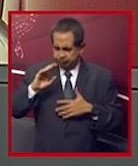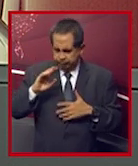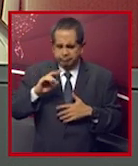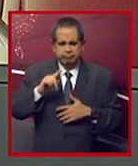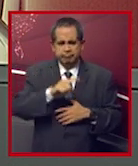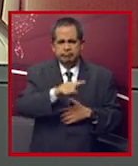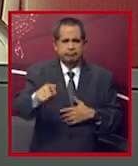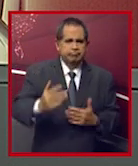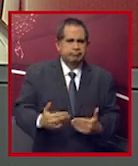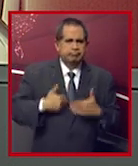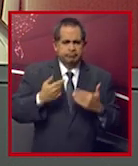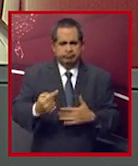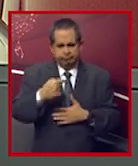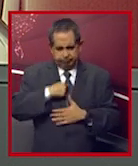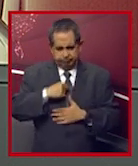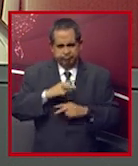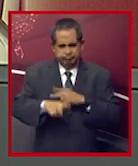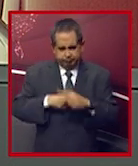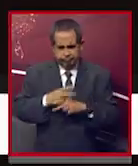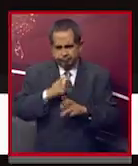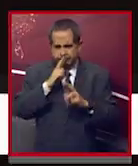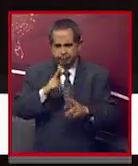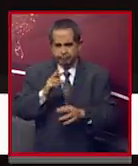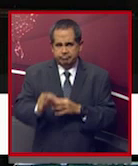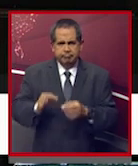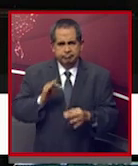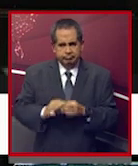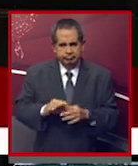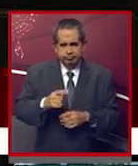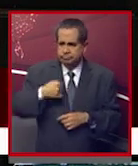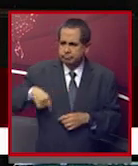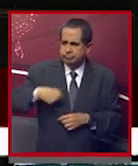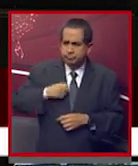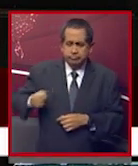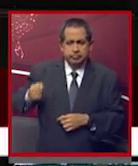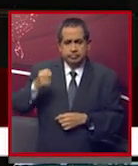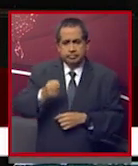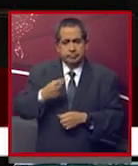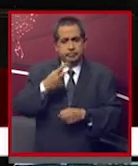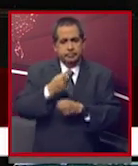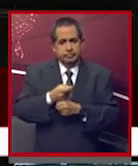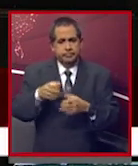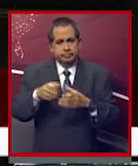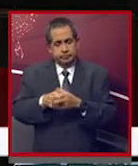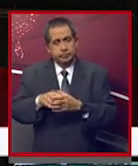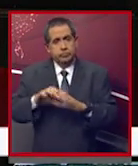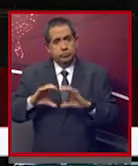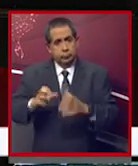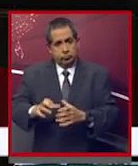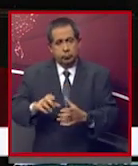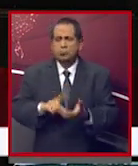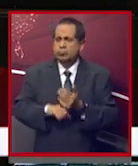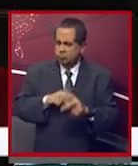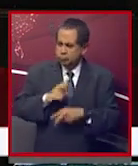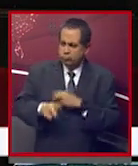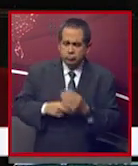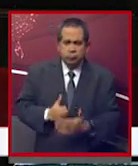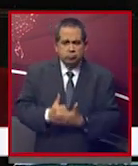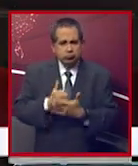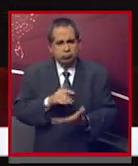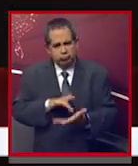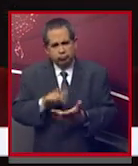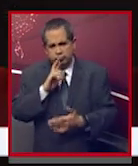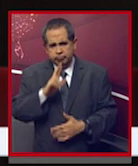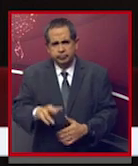de los ciudadanos que votaron por su partido y lo posicionaron como primera minoría en el Congreso de la Unión. Tenemos el honor